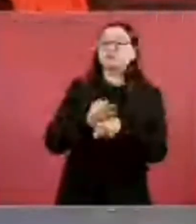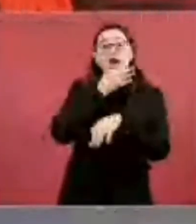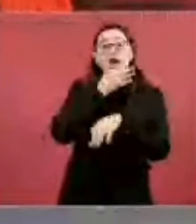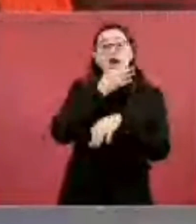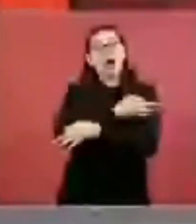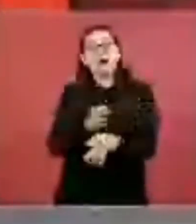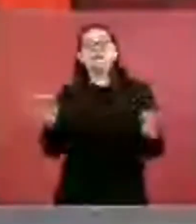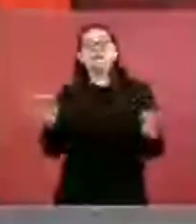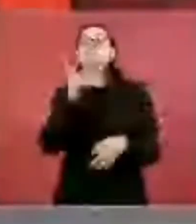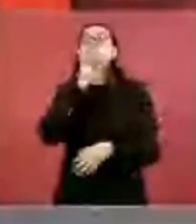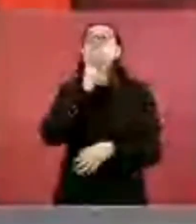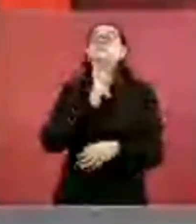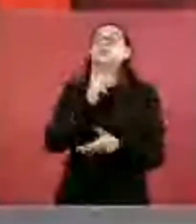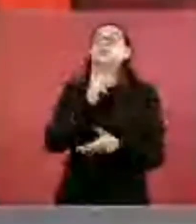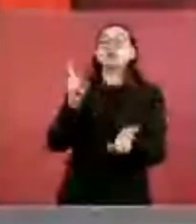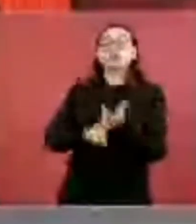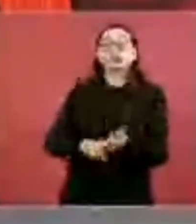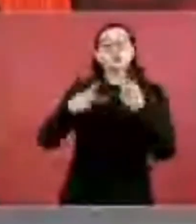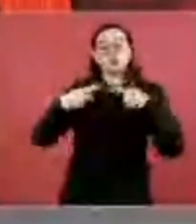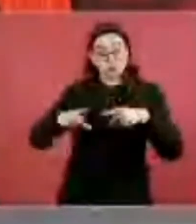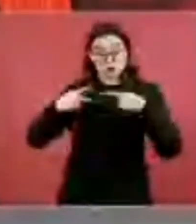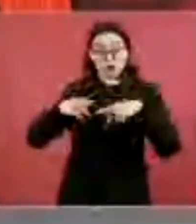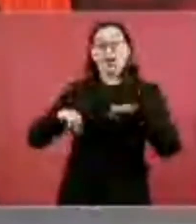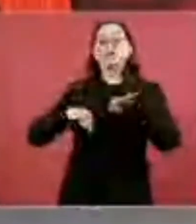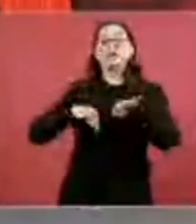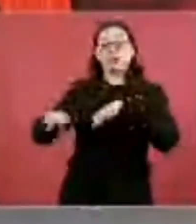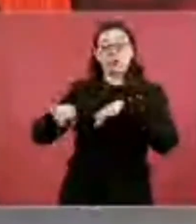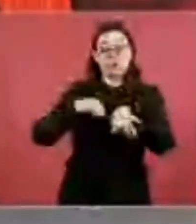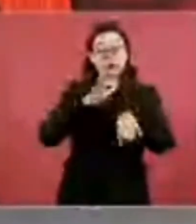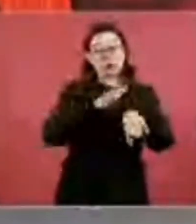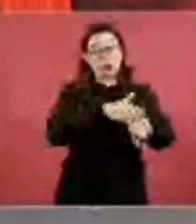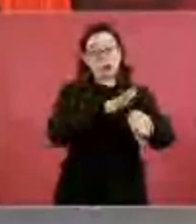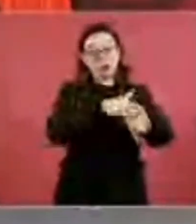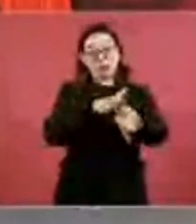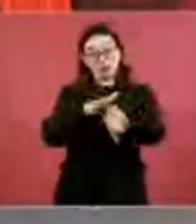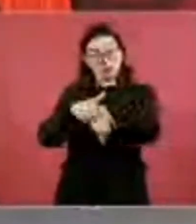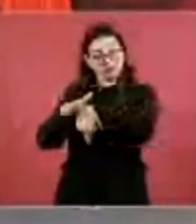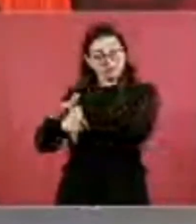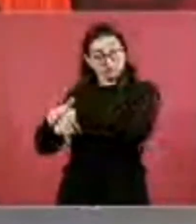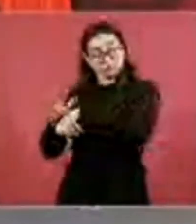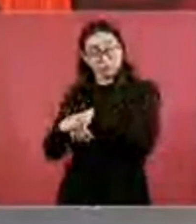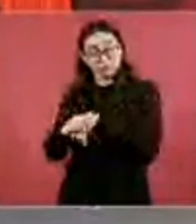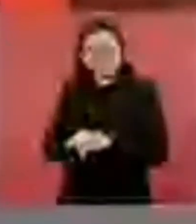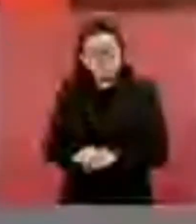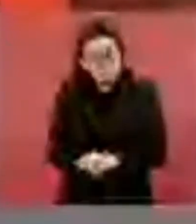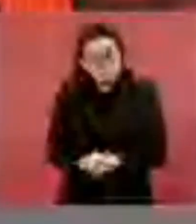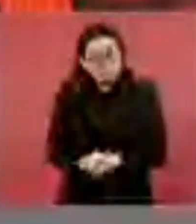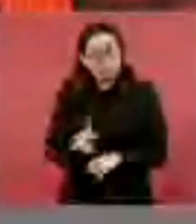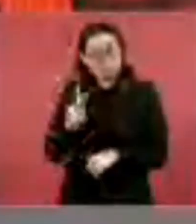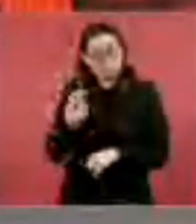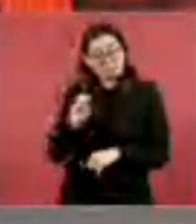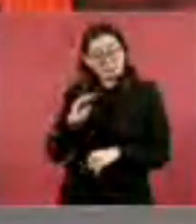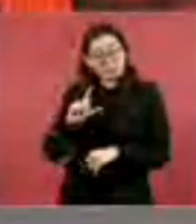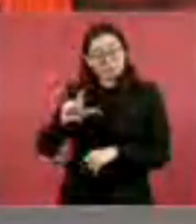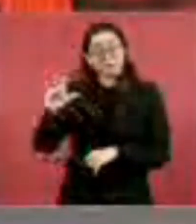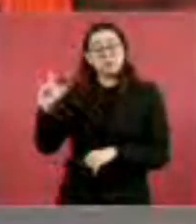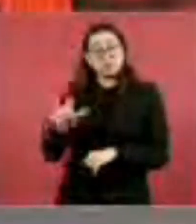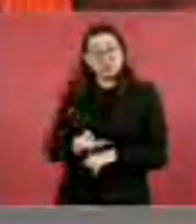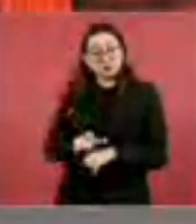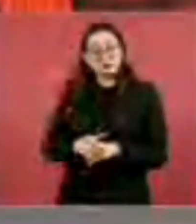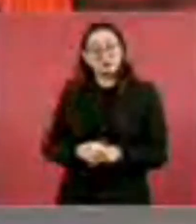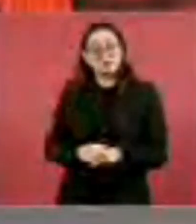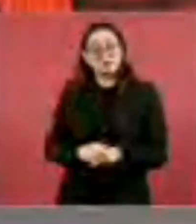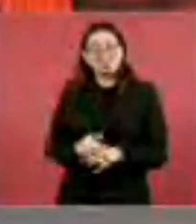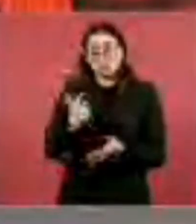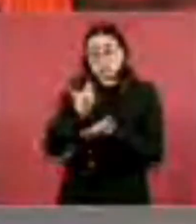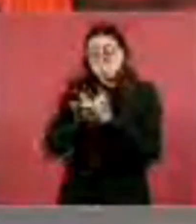trabajadores petroleros de nuestra paraestatal, Petróleos Mexicanos Pemex, que